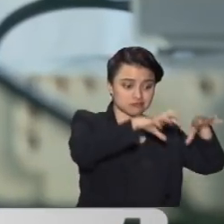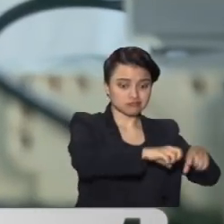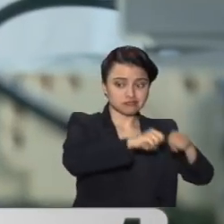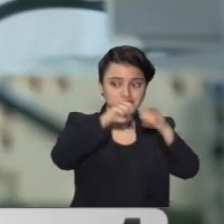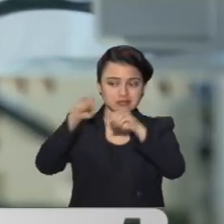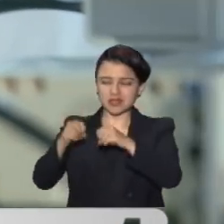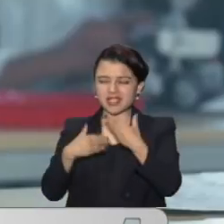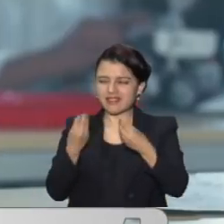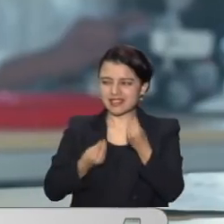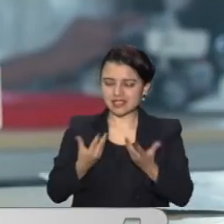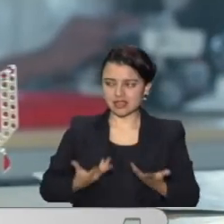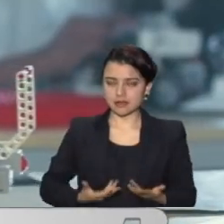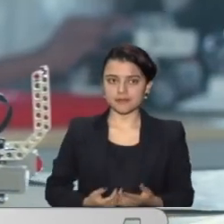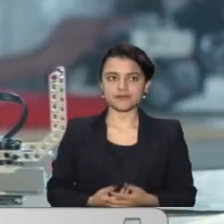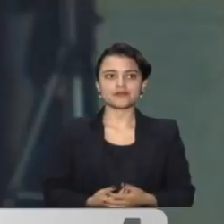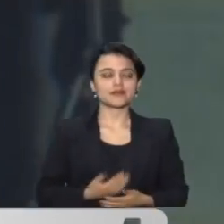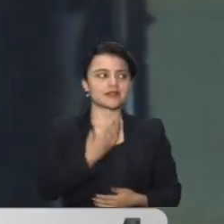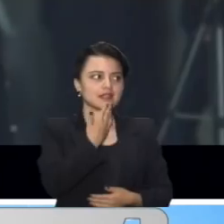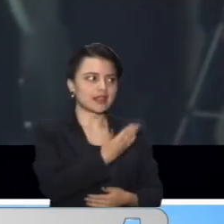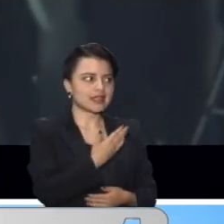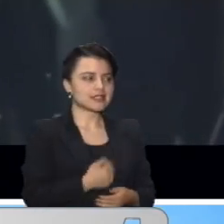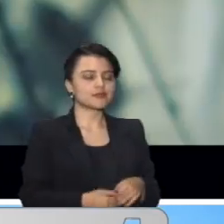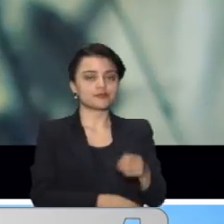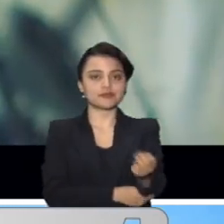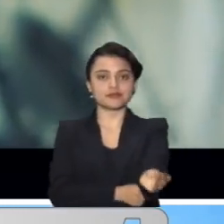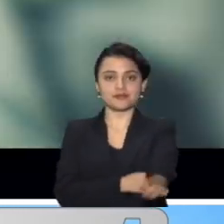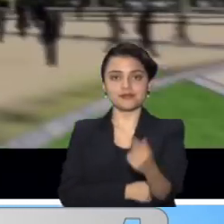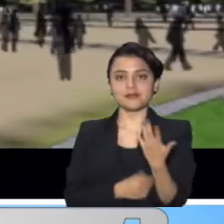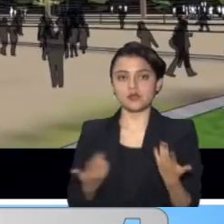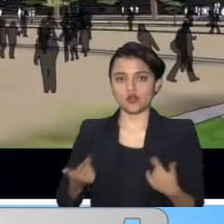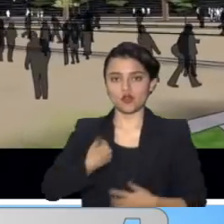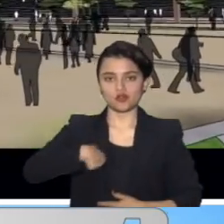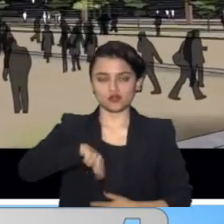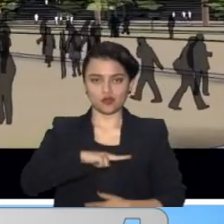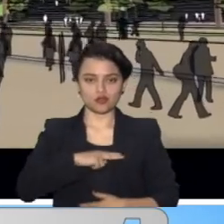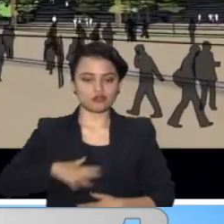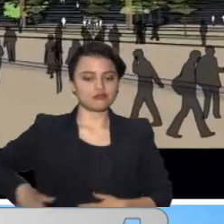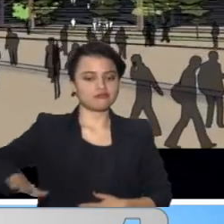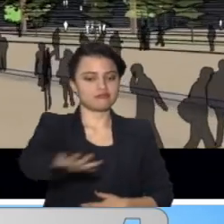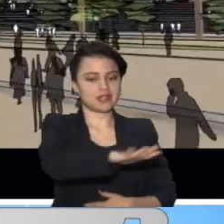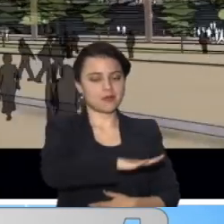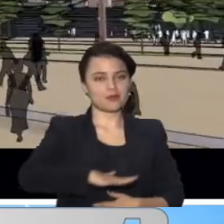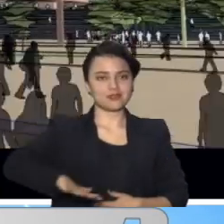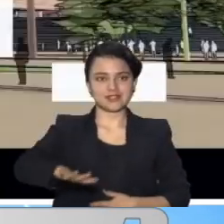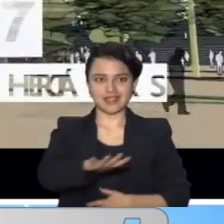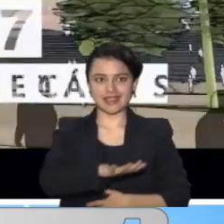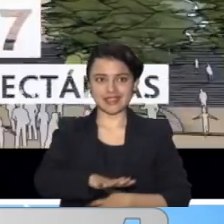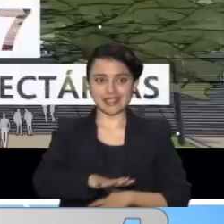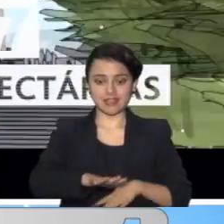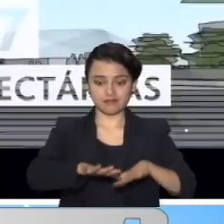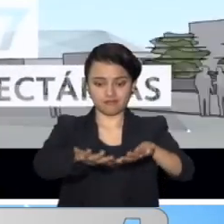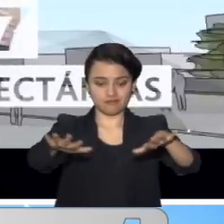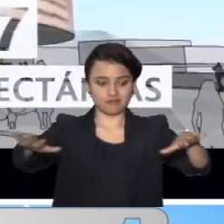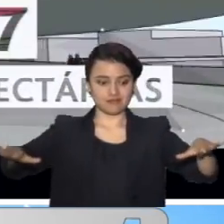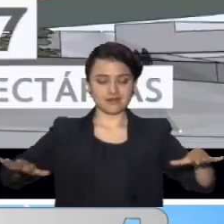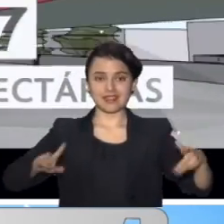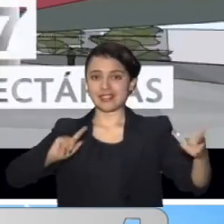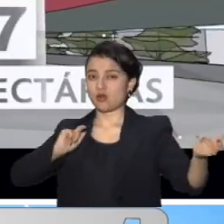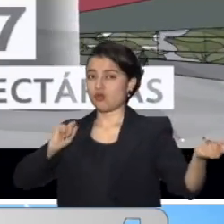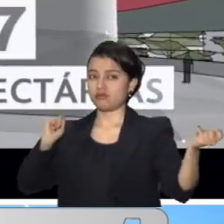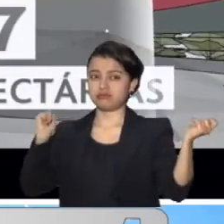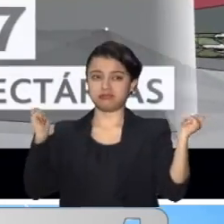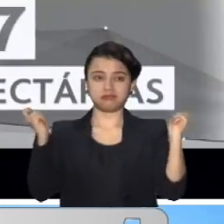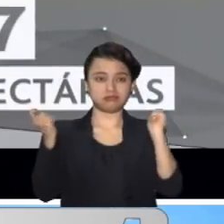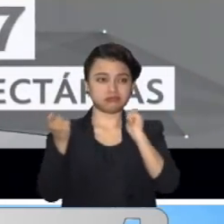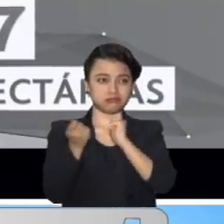Gracias. Sin lugar a dudas, Sencia es el proyecto donde queremos que los bogotanos, colombianos y turistas vengan y disfruten de este espacio. La transformación del